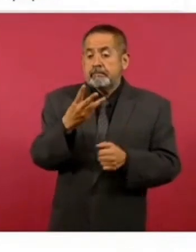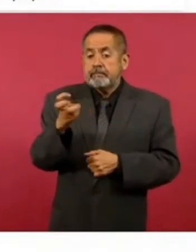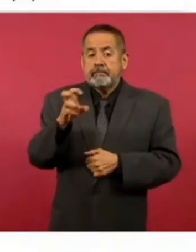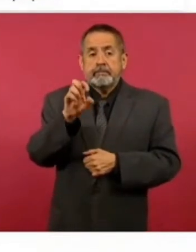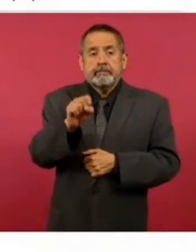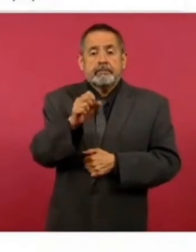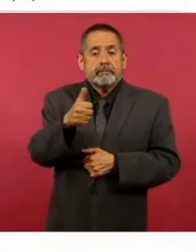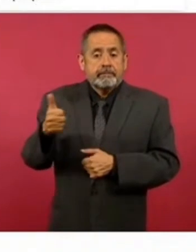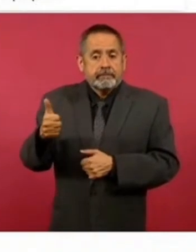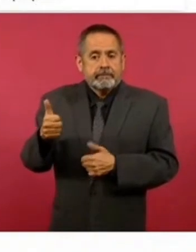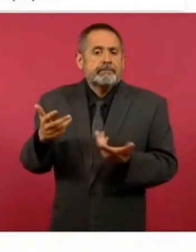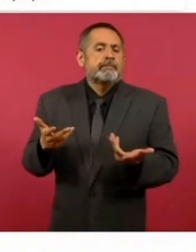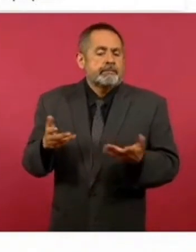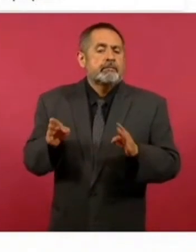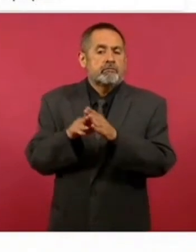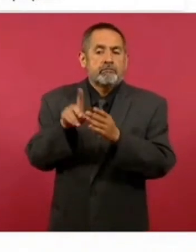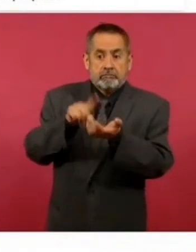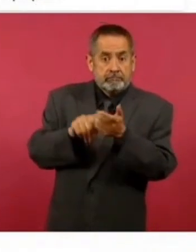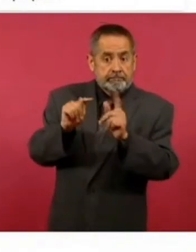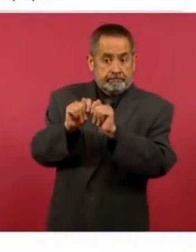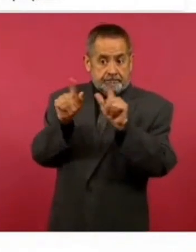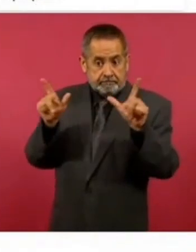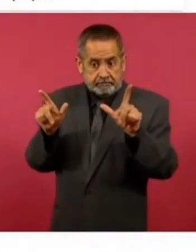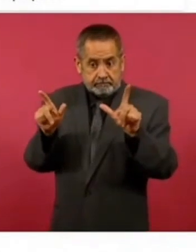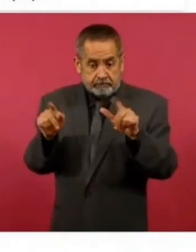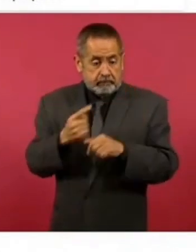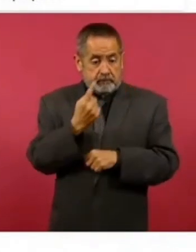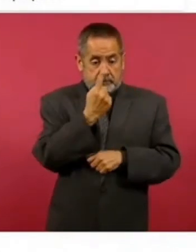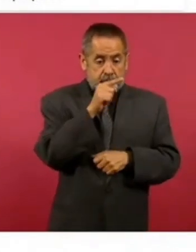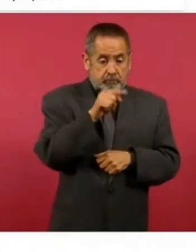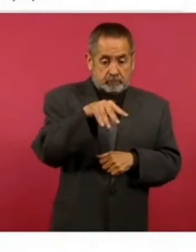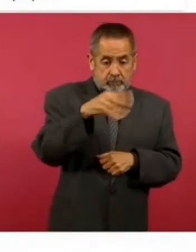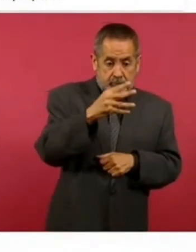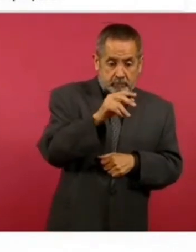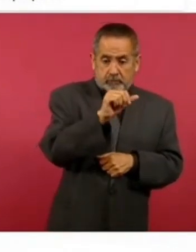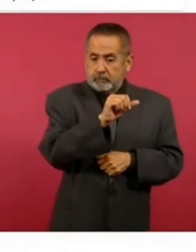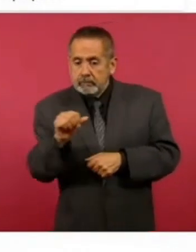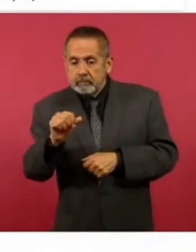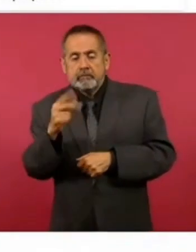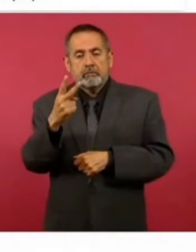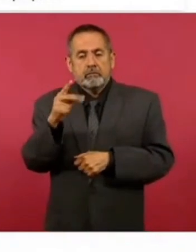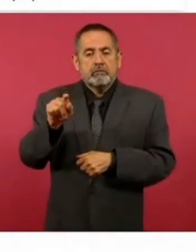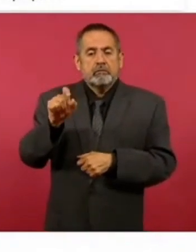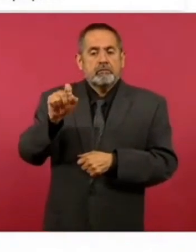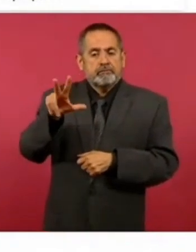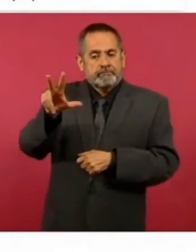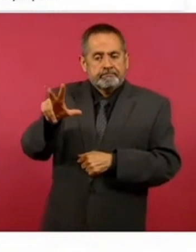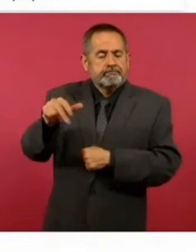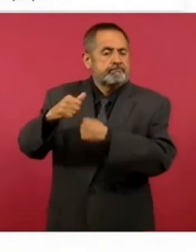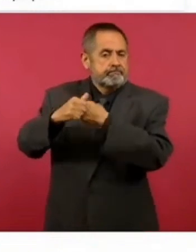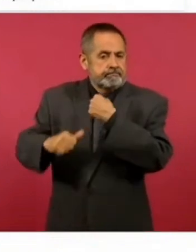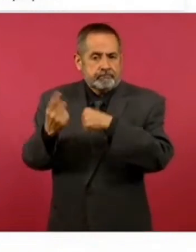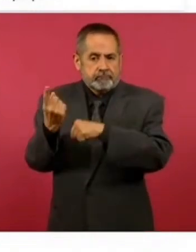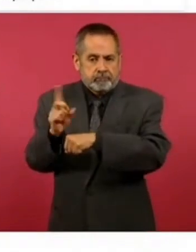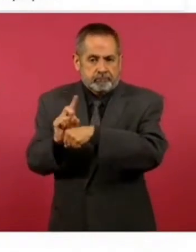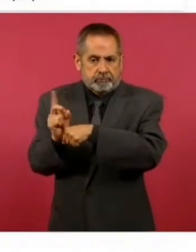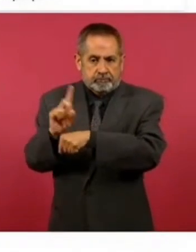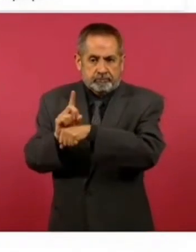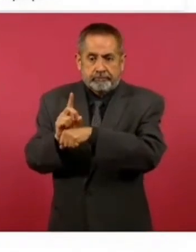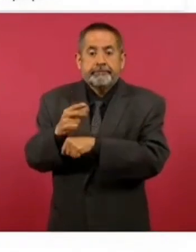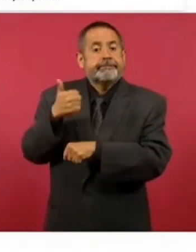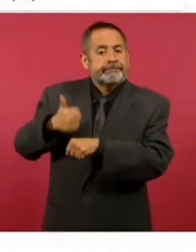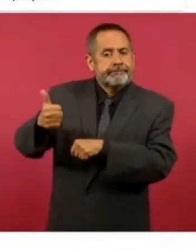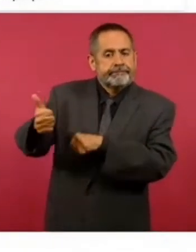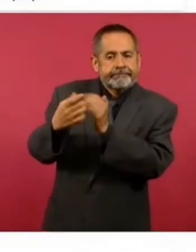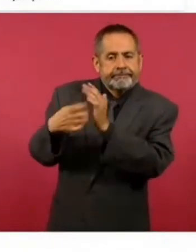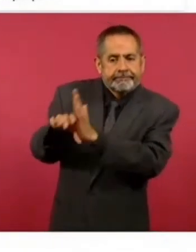1,366. Es decir, la productividad en Tlaxcala pasó de 1.14 a 2.28 cirugías diarias por quirófano.